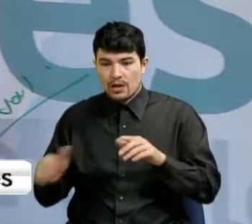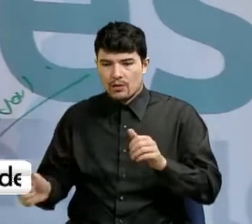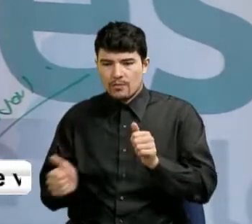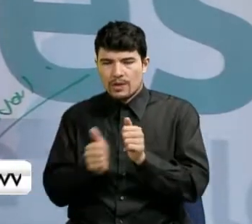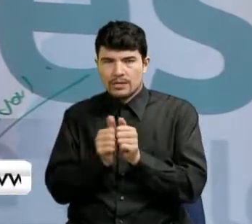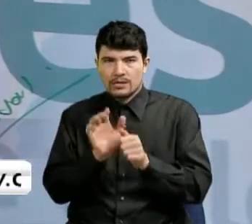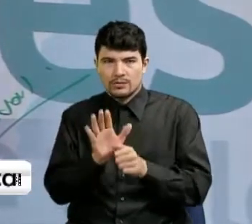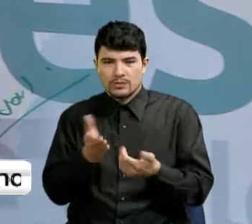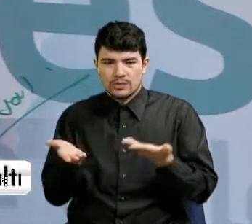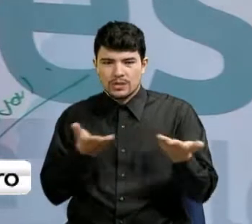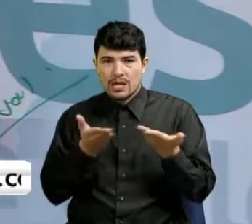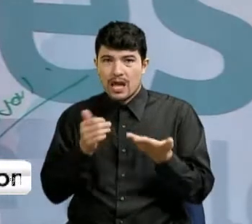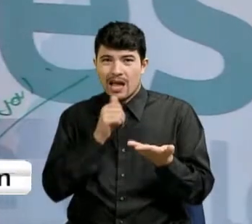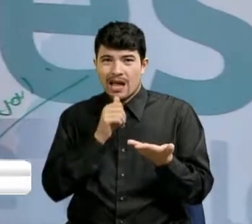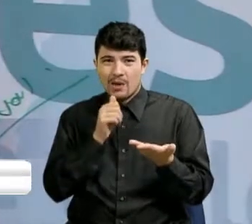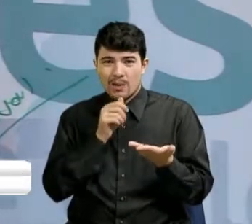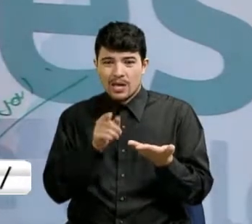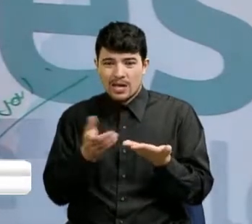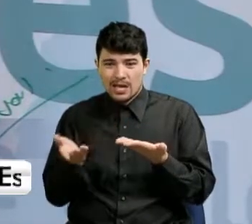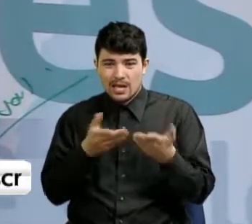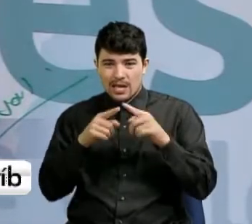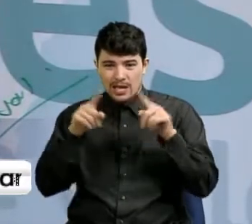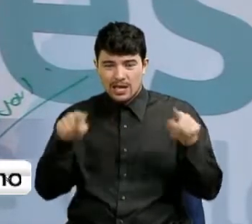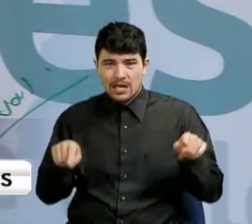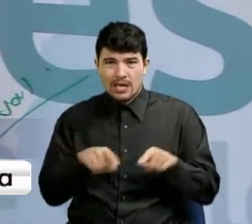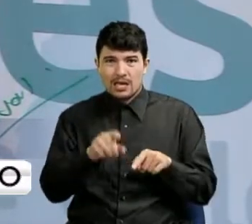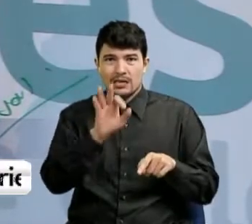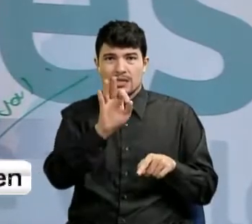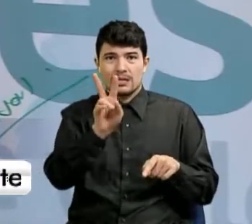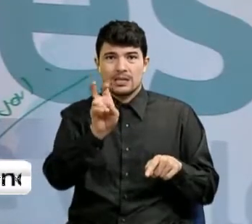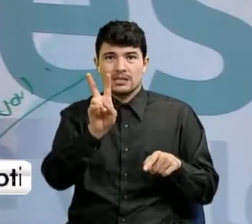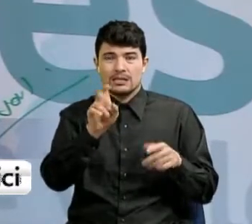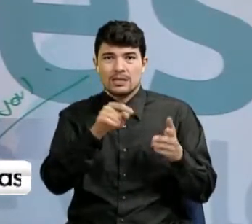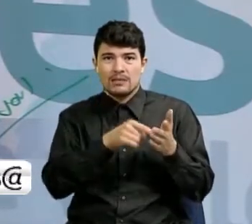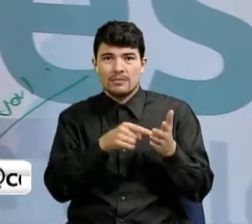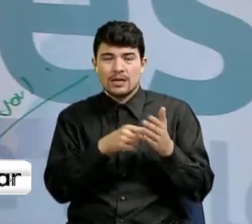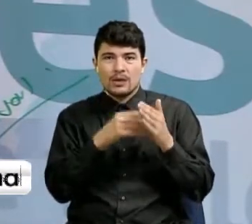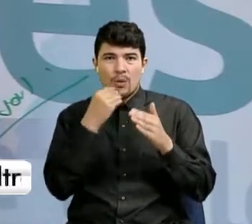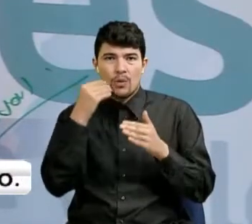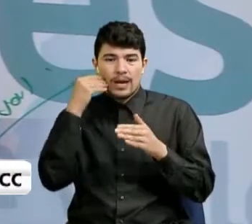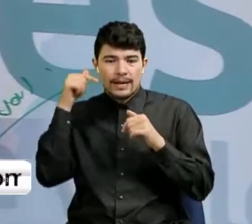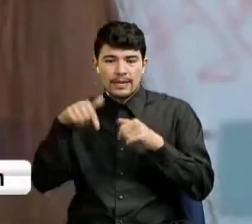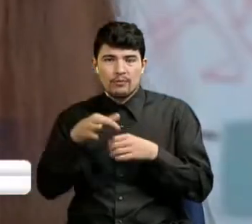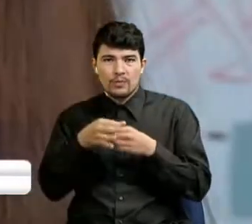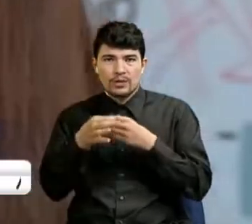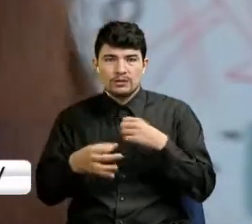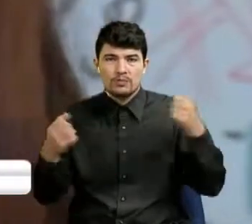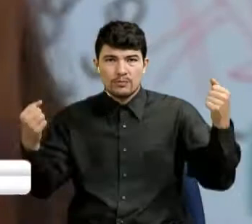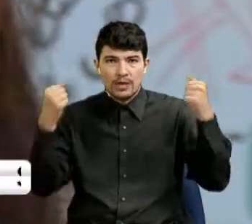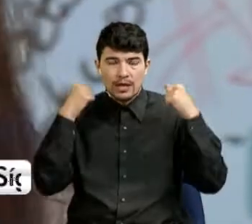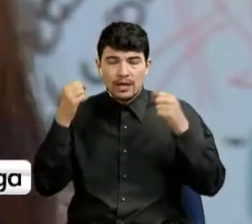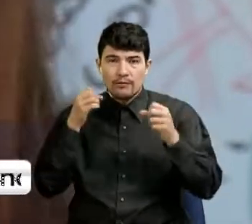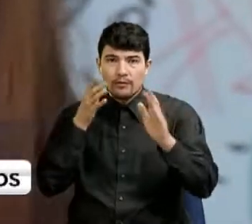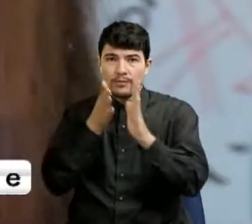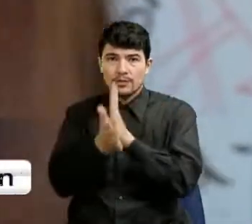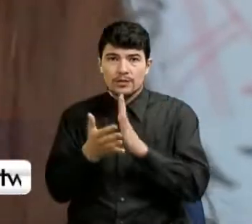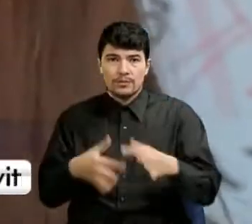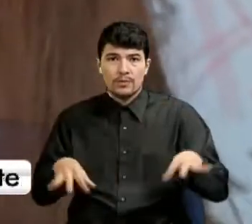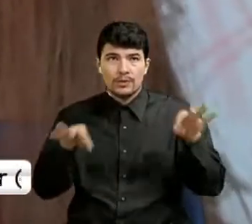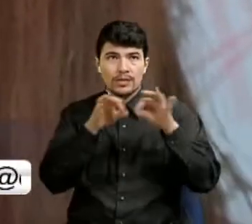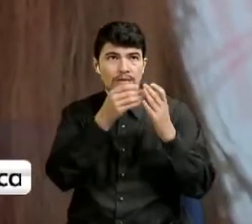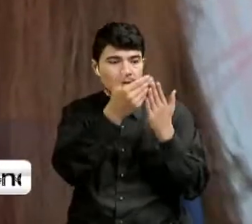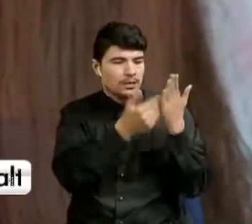recibo del agua es decir van a llegar a 37 mil hogares en el mundo que contiene una información importante entre ellos una